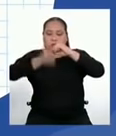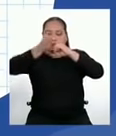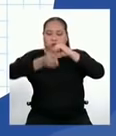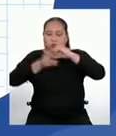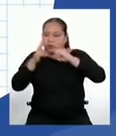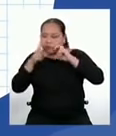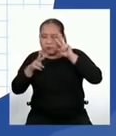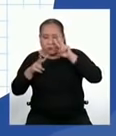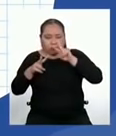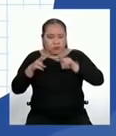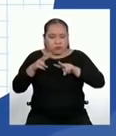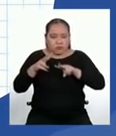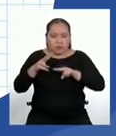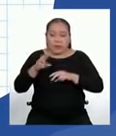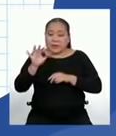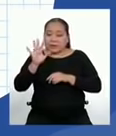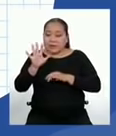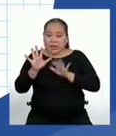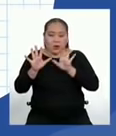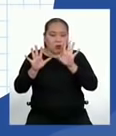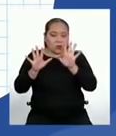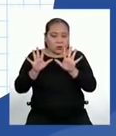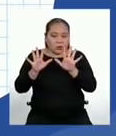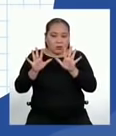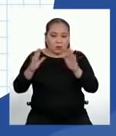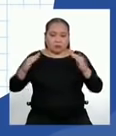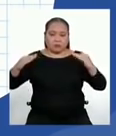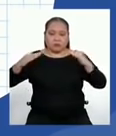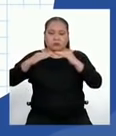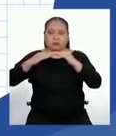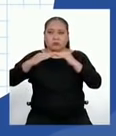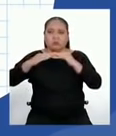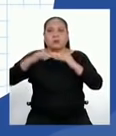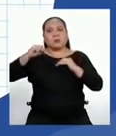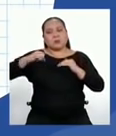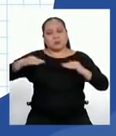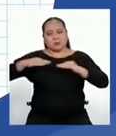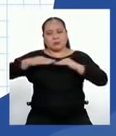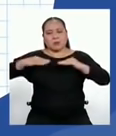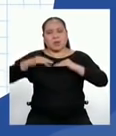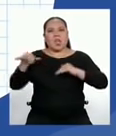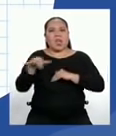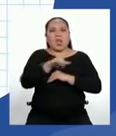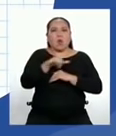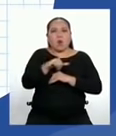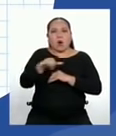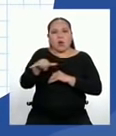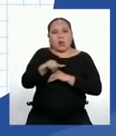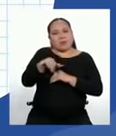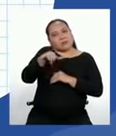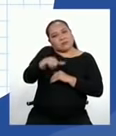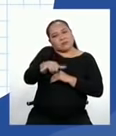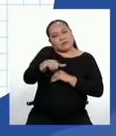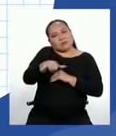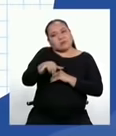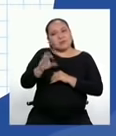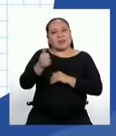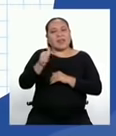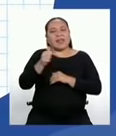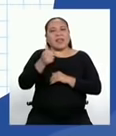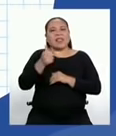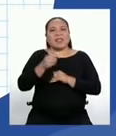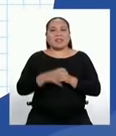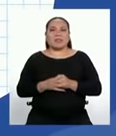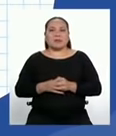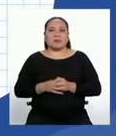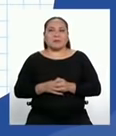2 segmentos de longitud 5 centímetros coinciden con el tercer segmento de longitud 10 centímetros. Por lo